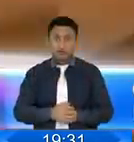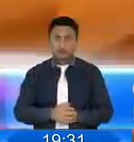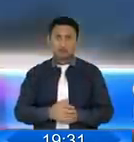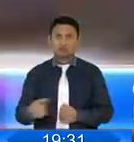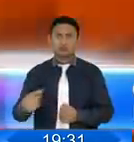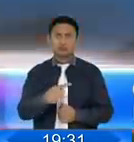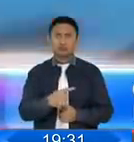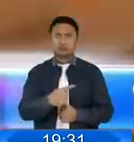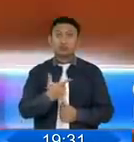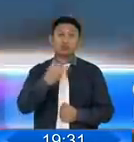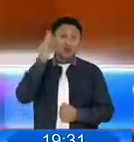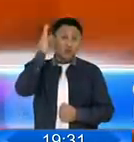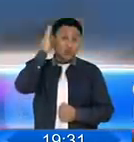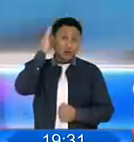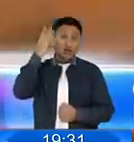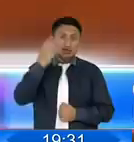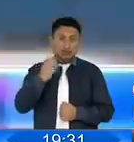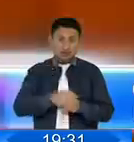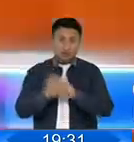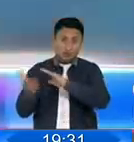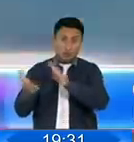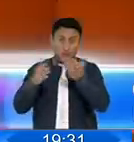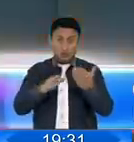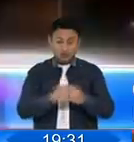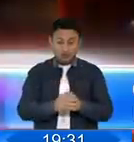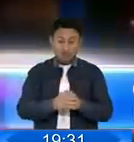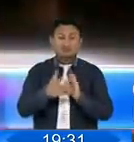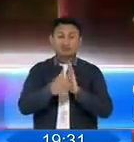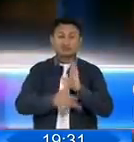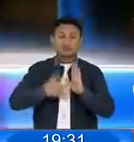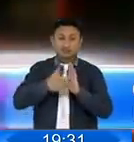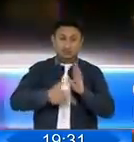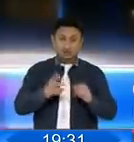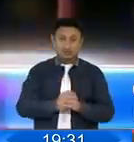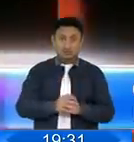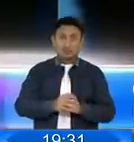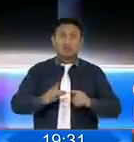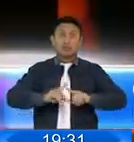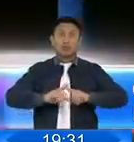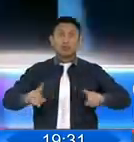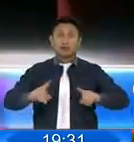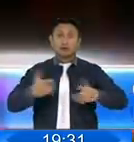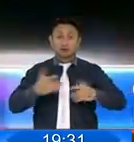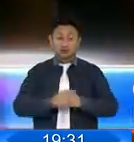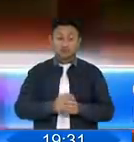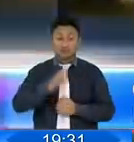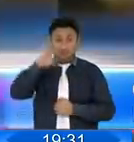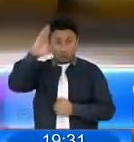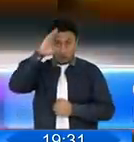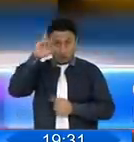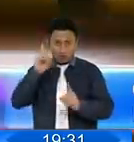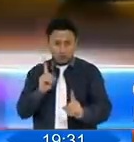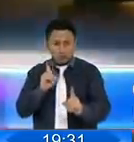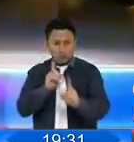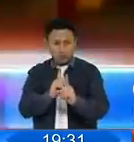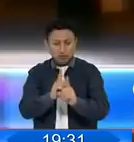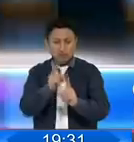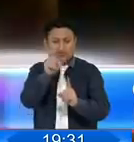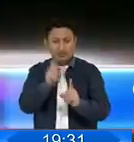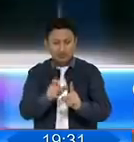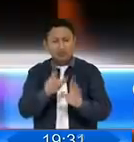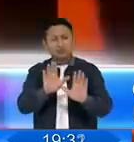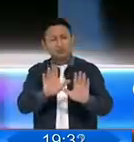el fin de semana en el sector de Chimbacalle, pero que afortunadamente, tras la mediación de la policía, le hicieron cambiar de decisión a la